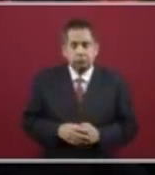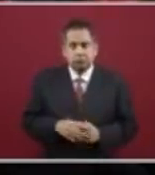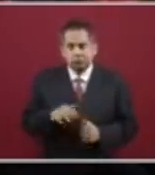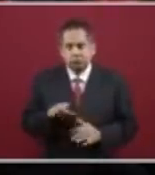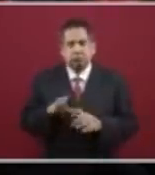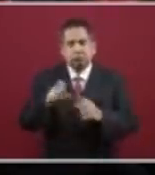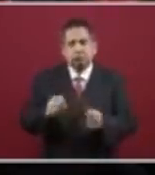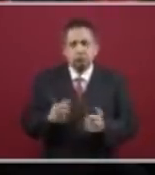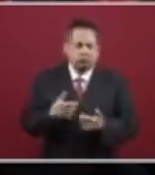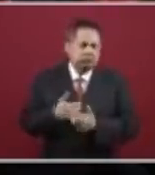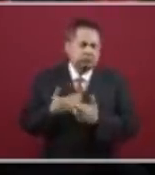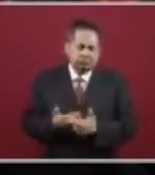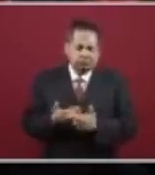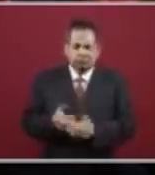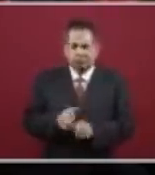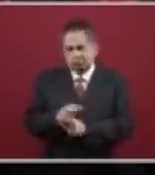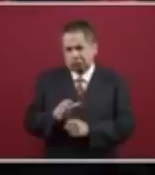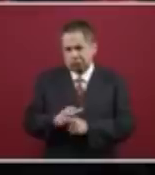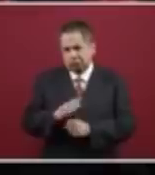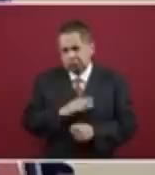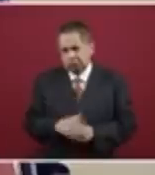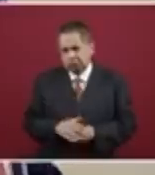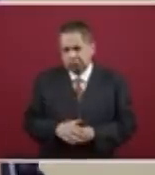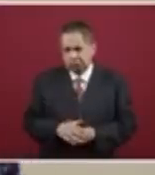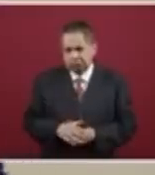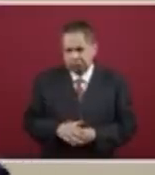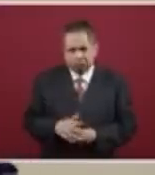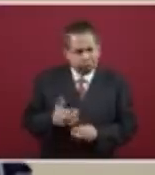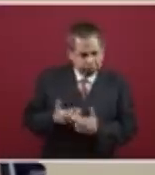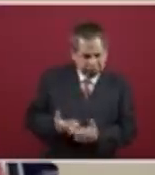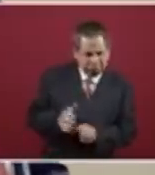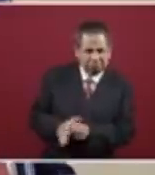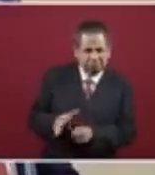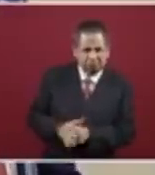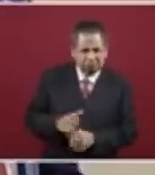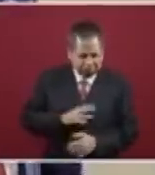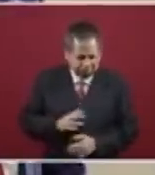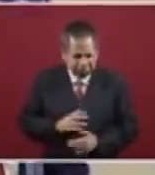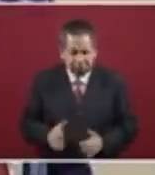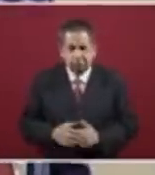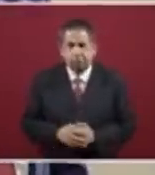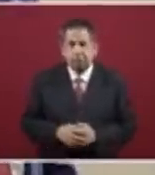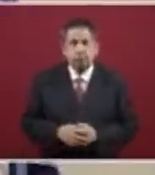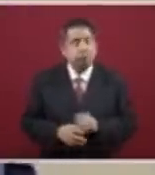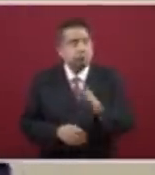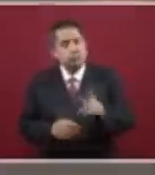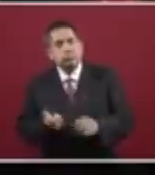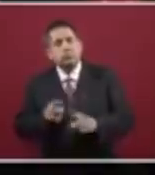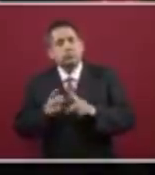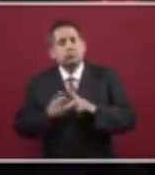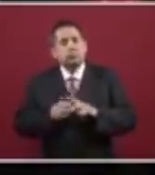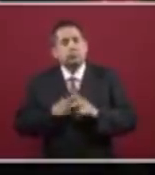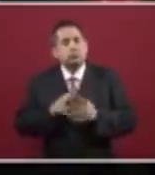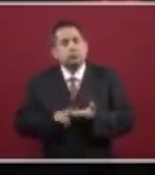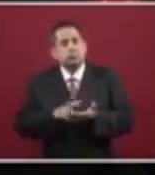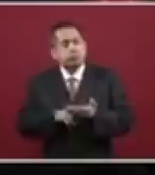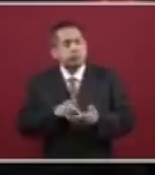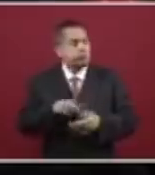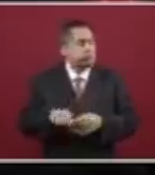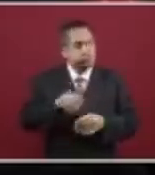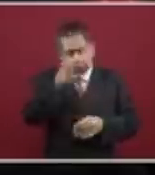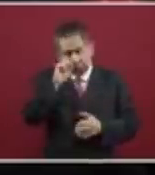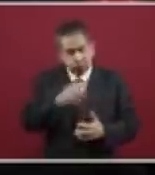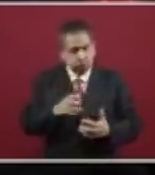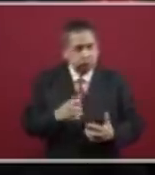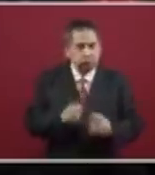¿Alcanza o no alcanza? ¿Hay o no hay? ¿Pero ya hay un estimado de cuánto podría llevar este rescate? Lo